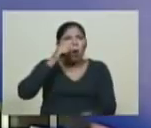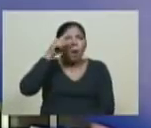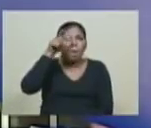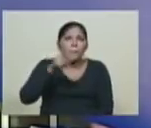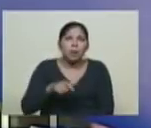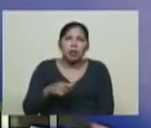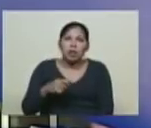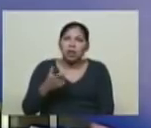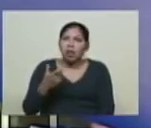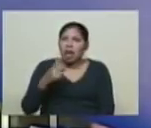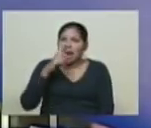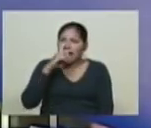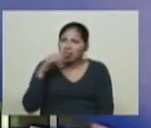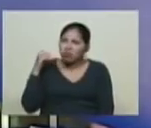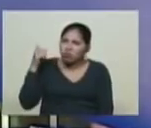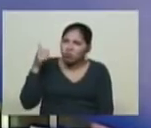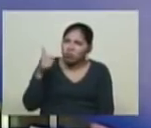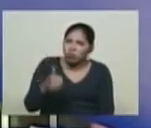60.000.